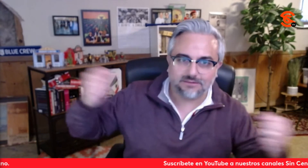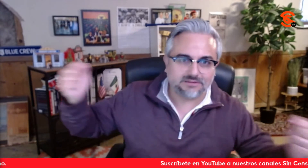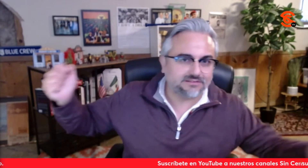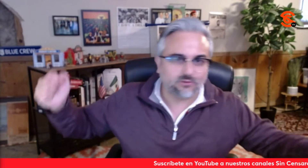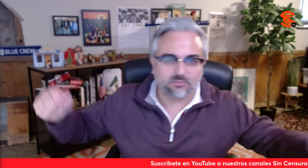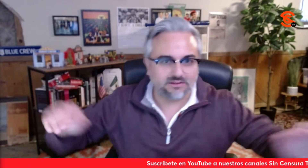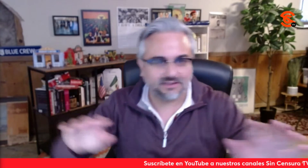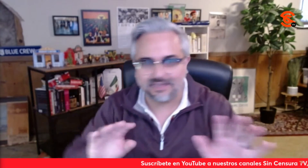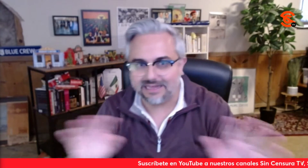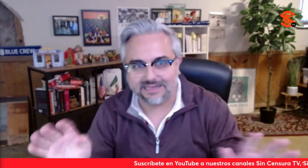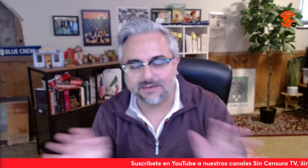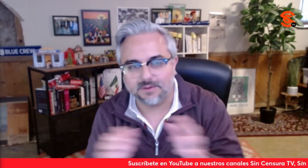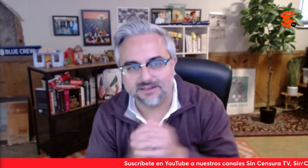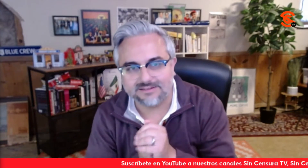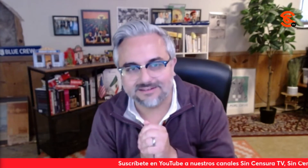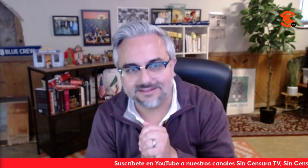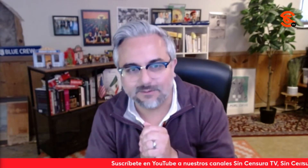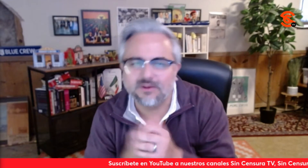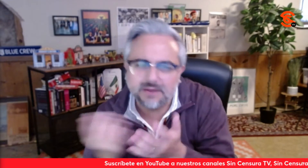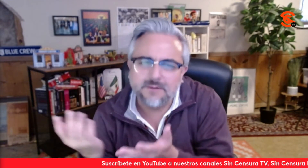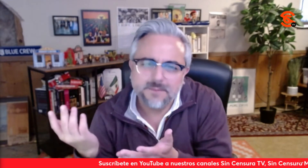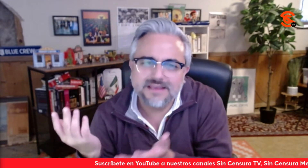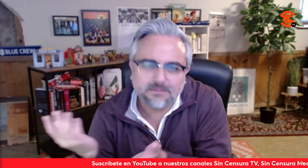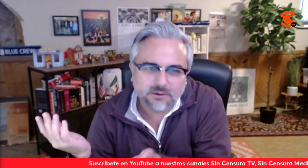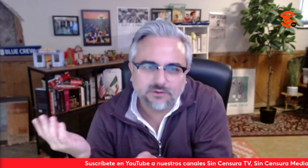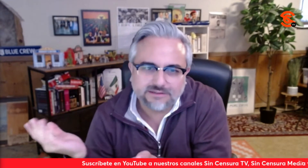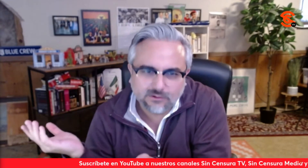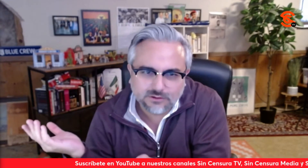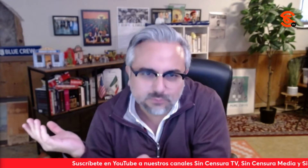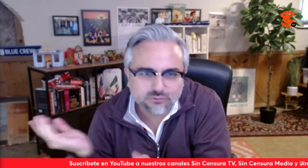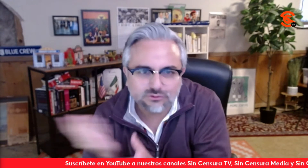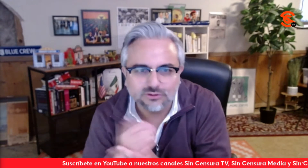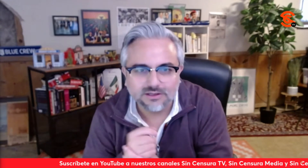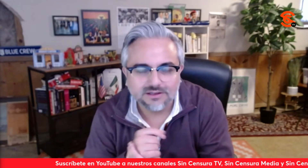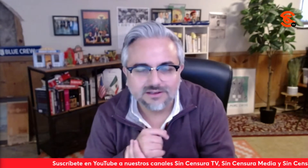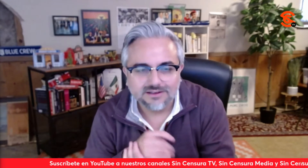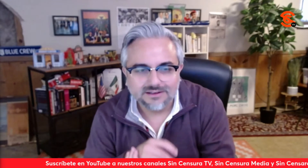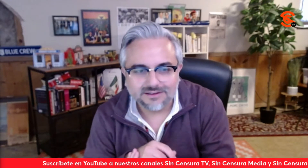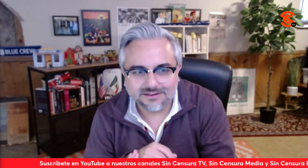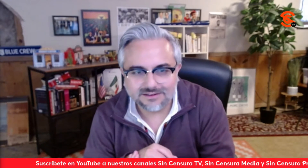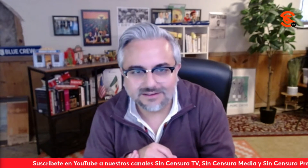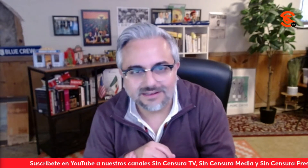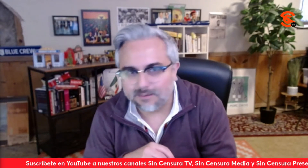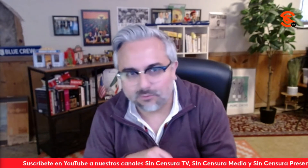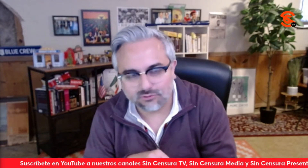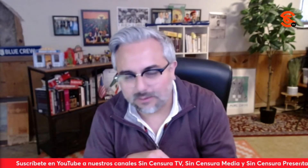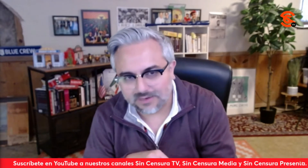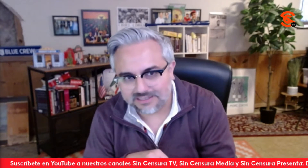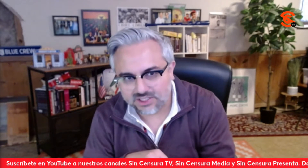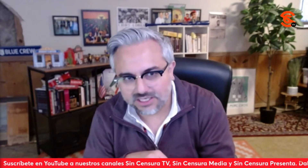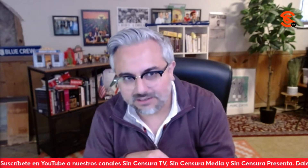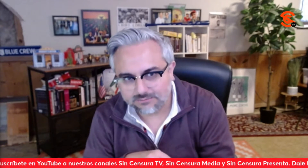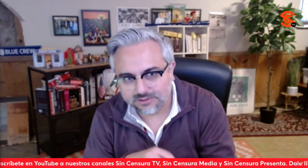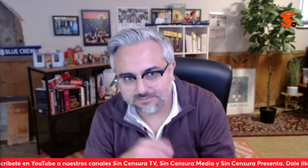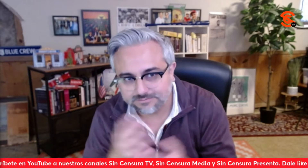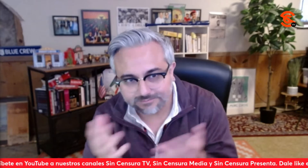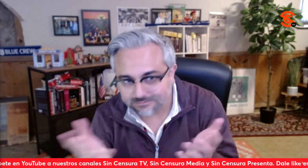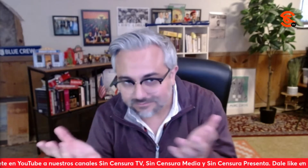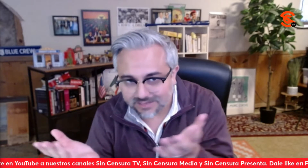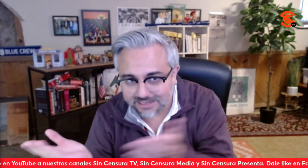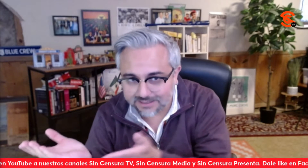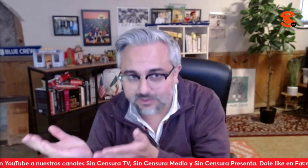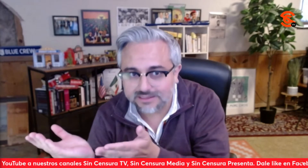se desgarraba las vestiduras para decir que nada que ver y etcétera. Porque bueno, es amigo del saco de pus, ¿no? Y le puso una buena chinga.